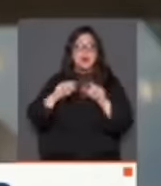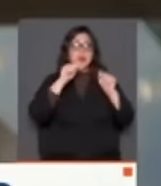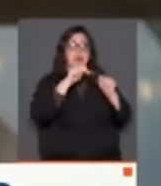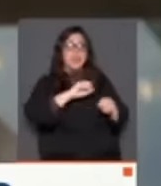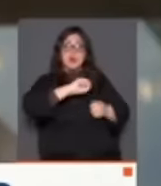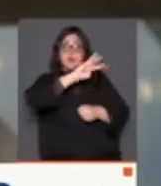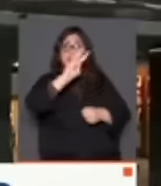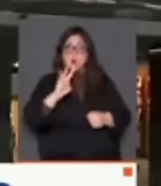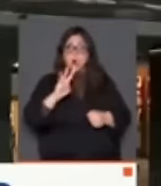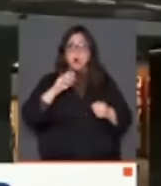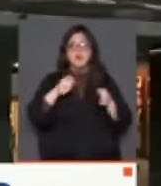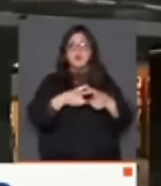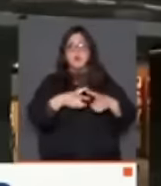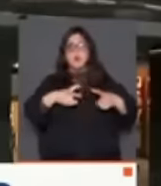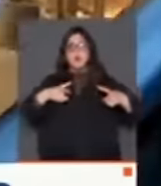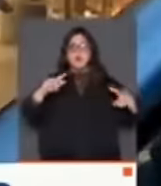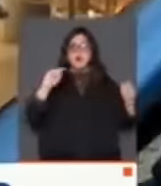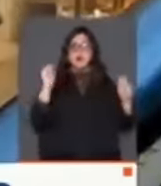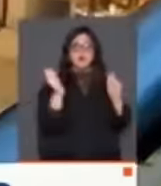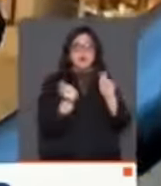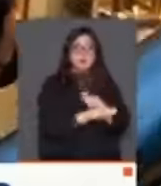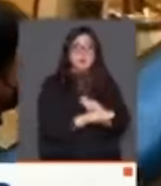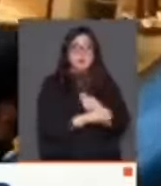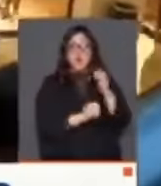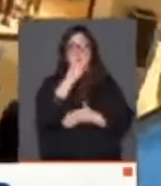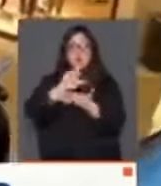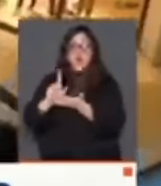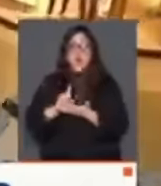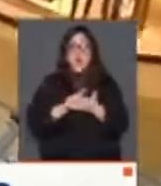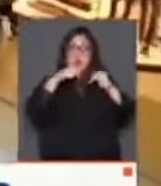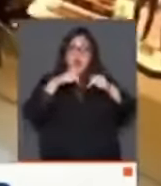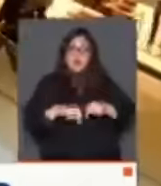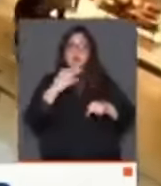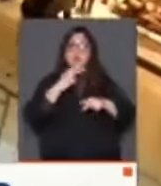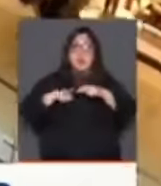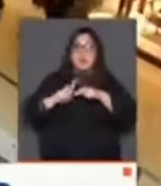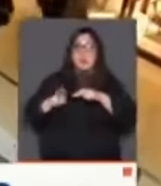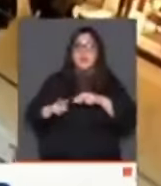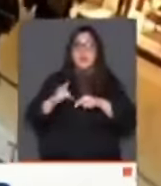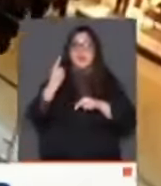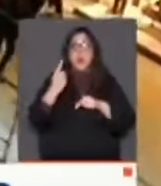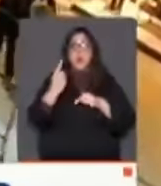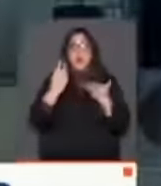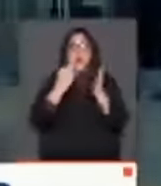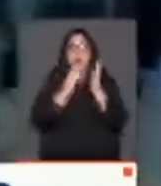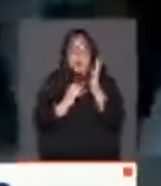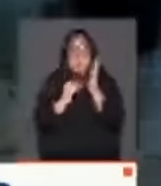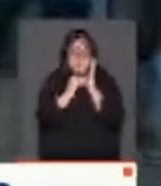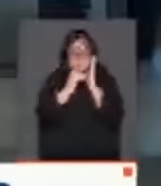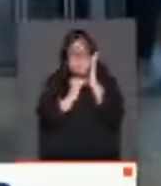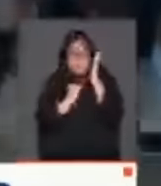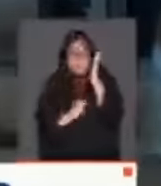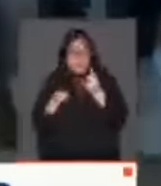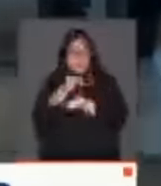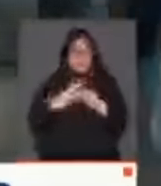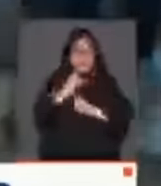comercial sigue creciendo, transformándose, abrirán nuevos locales en la planta baja y están remodelando uno de los subterráneos para la venta online. A